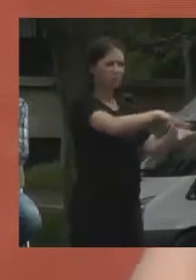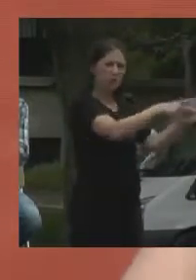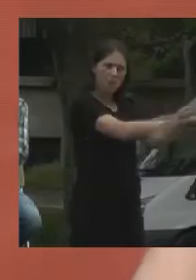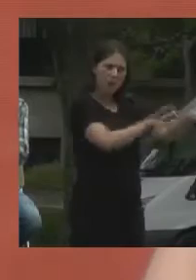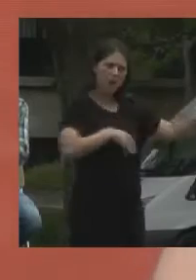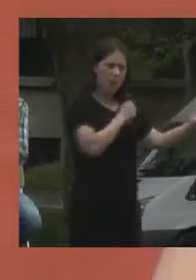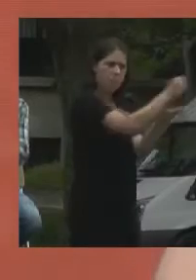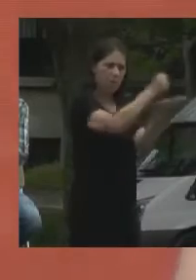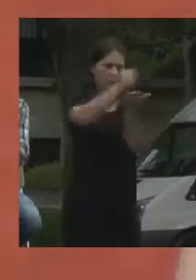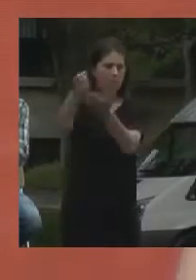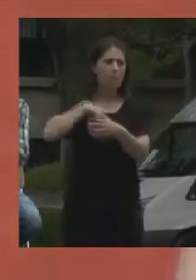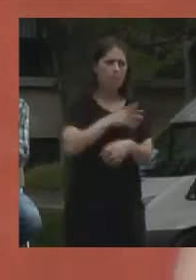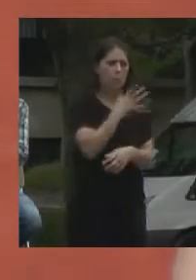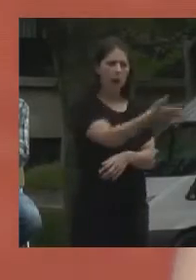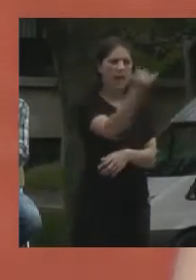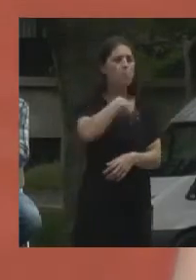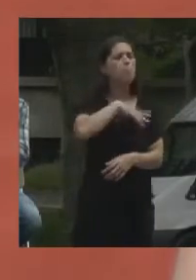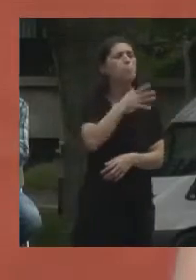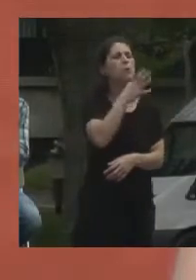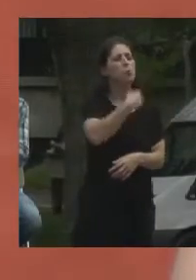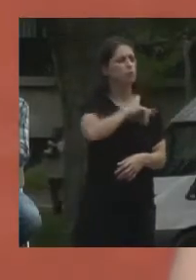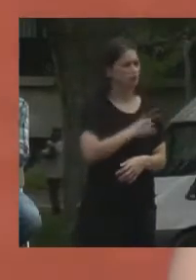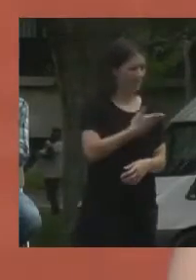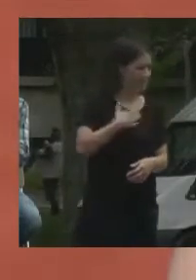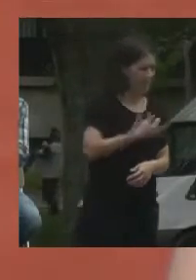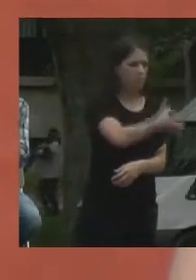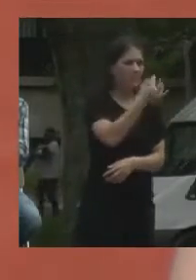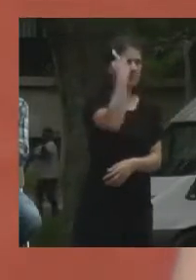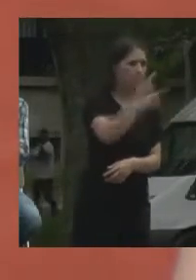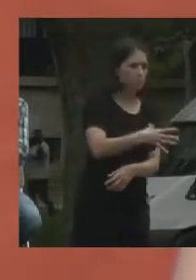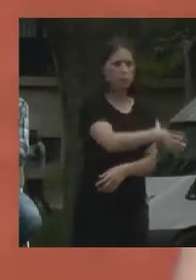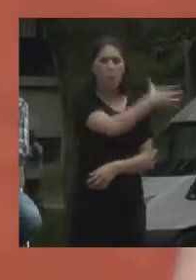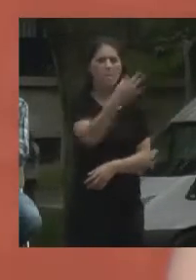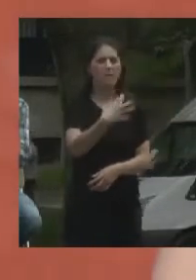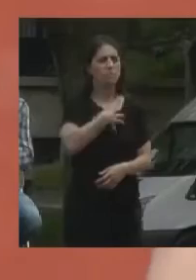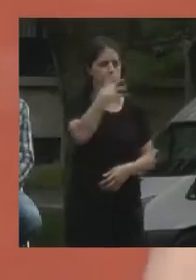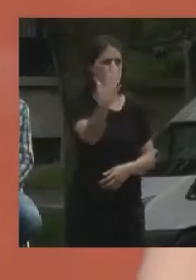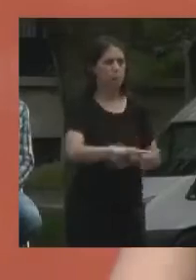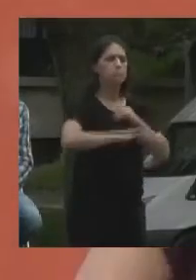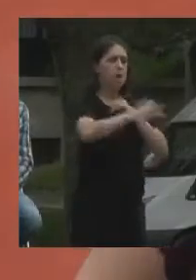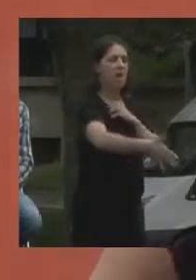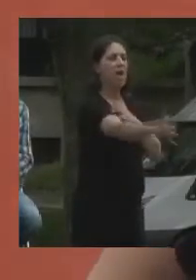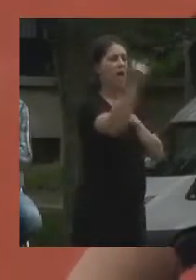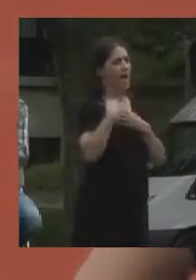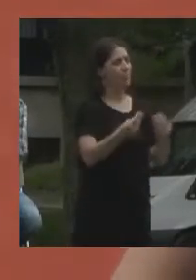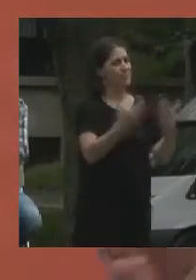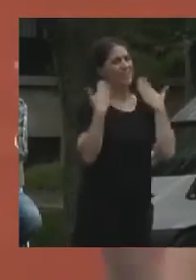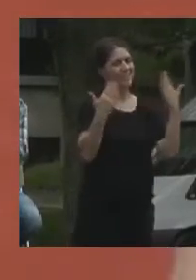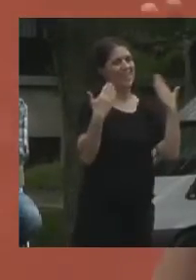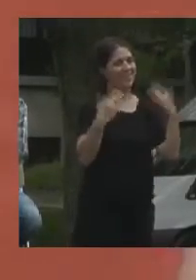xa existe, porque queremos, porque sabemos e porque podemos. Ai, Marea, moitas